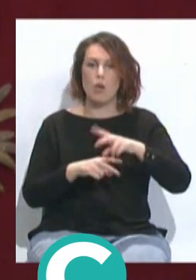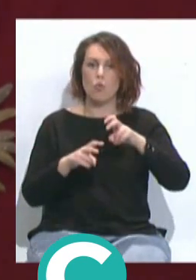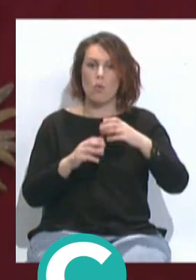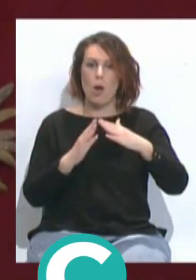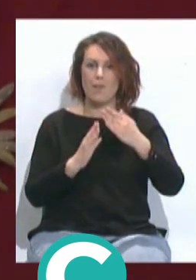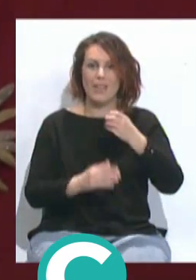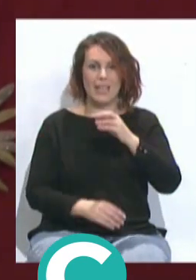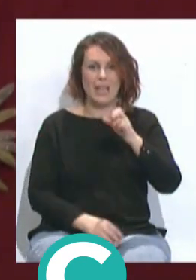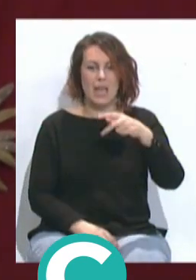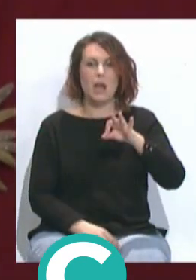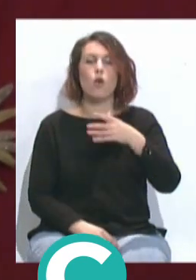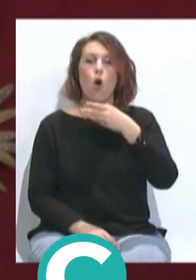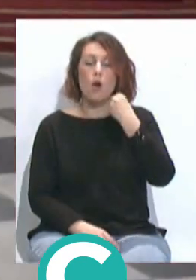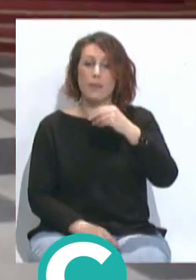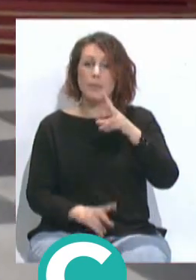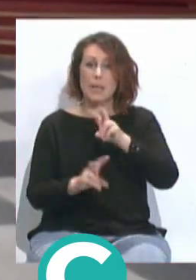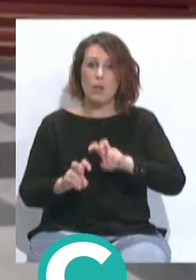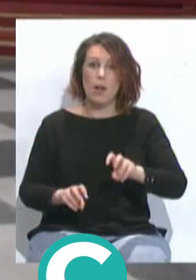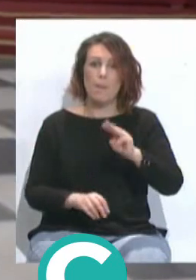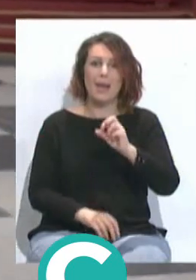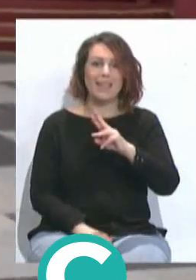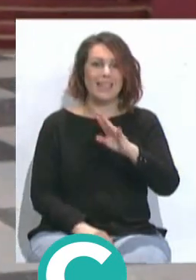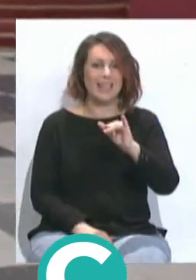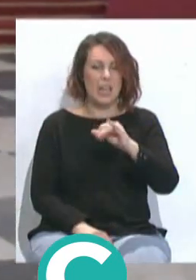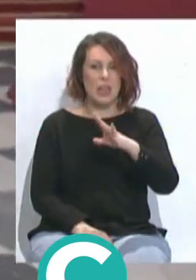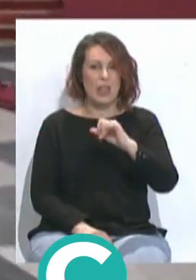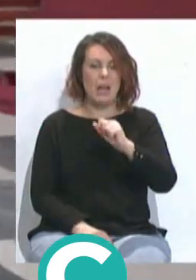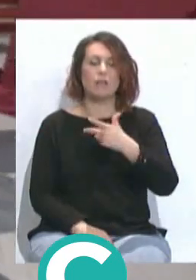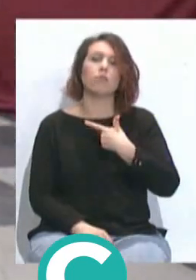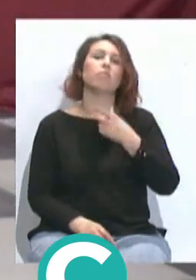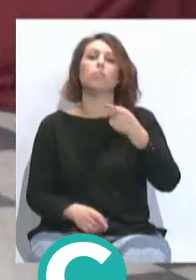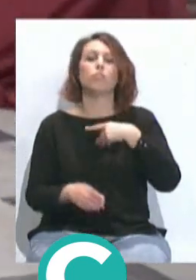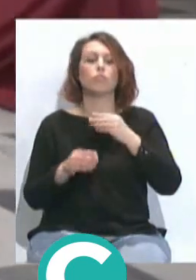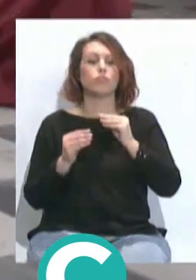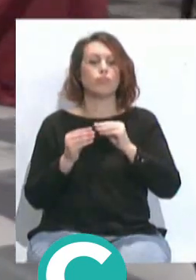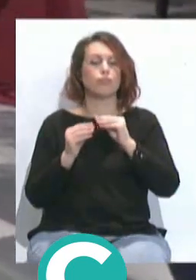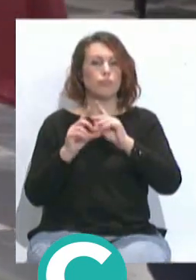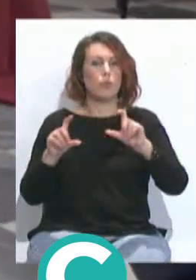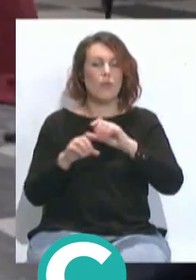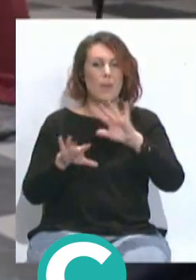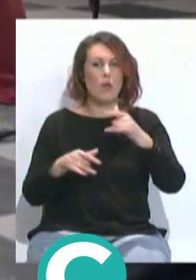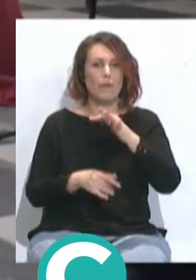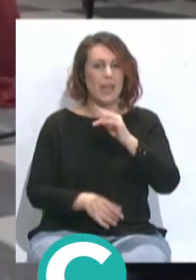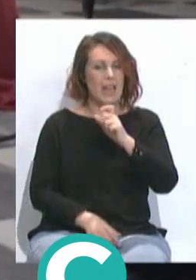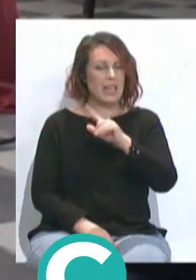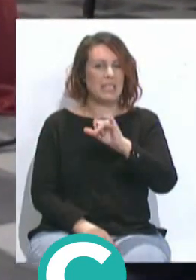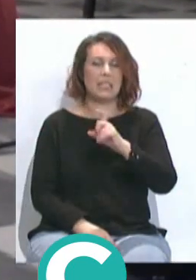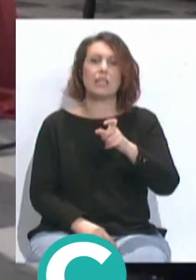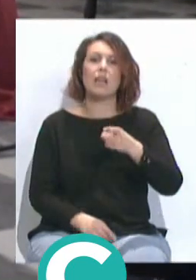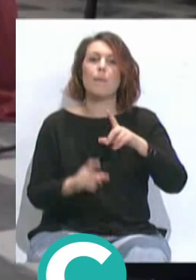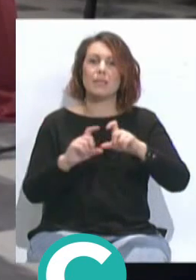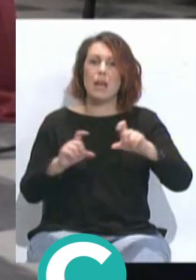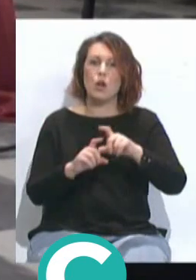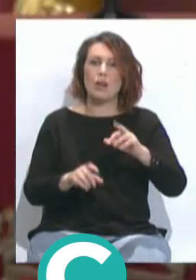hogar Betania a la joven investigadora Patricia González Rodríguez al promotor flamenco Félix Rodríguez al empresario Rafael Casillas